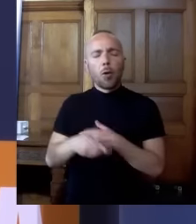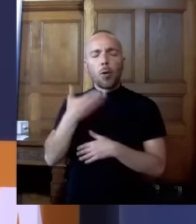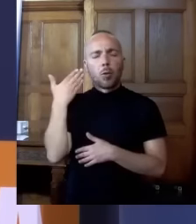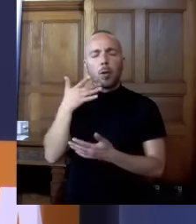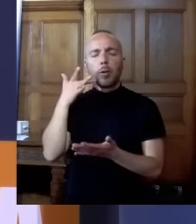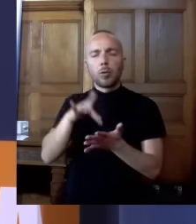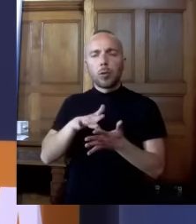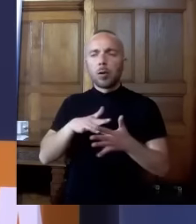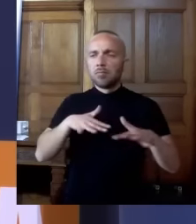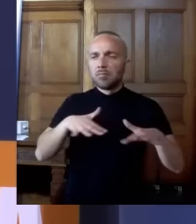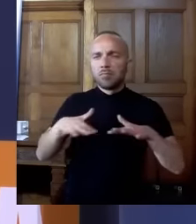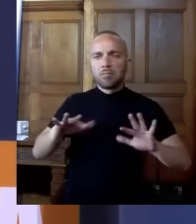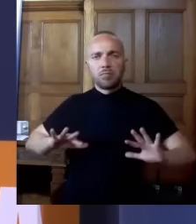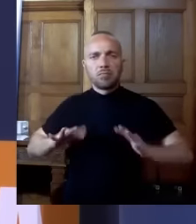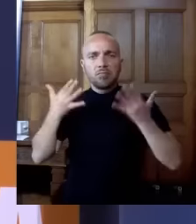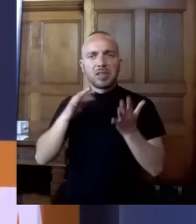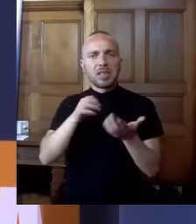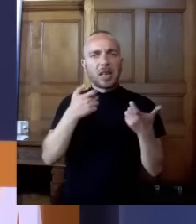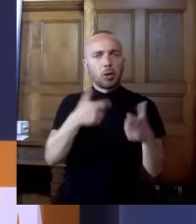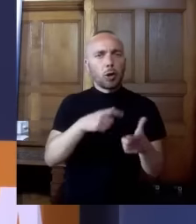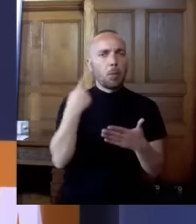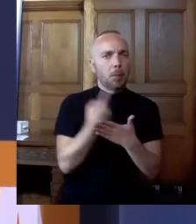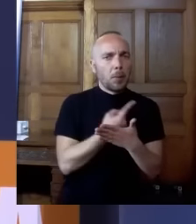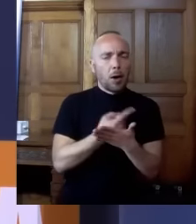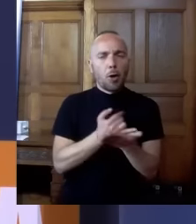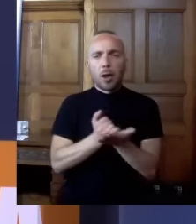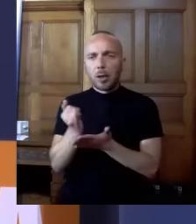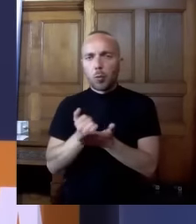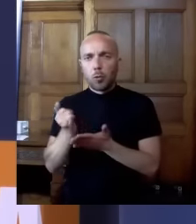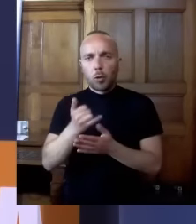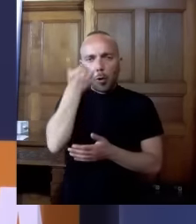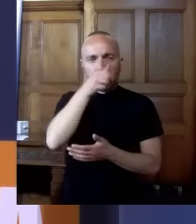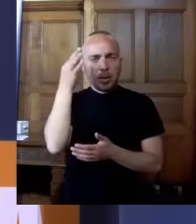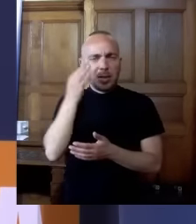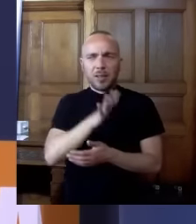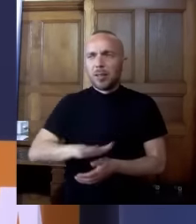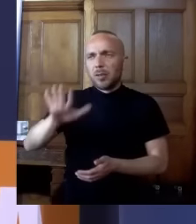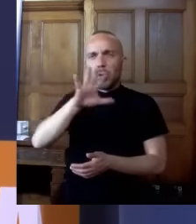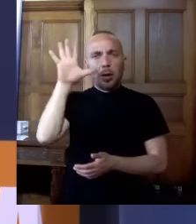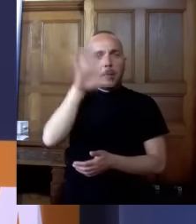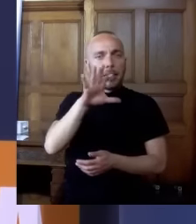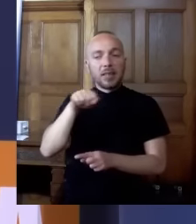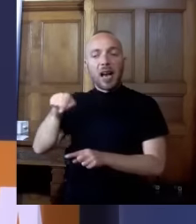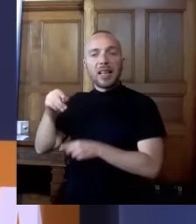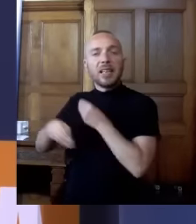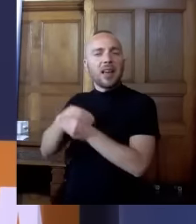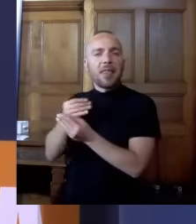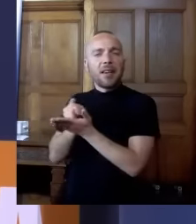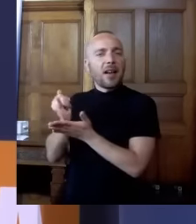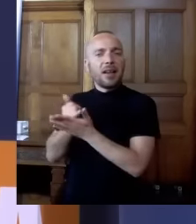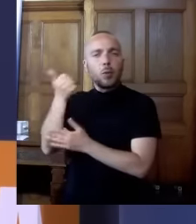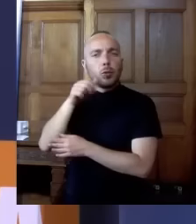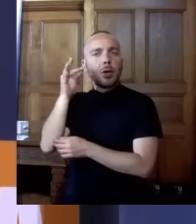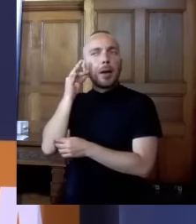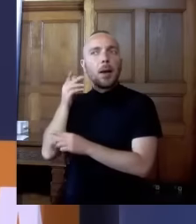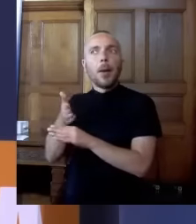movilizaciones del sector primario de los agricultores y las agricultoras en todo el país Aquí lo que hacen los agricultores y las agricultoras es irse a la